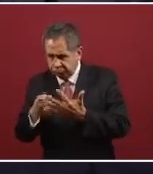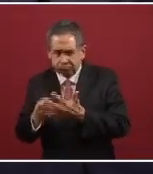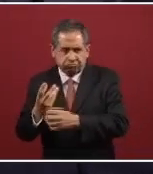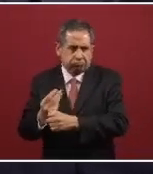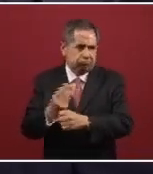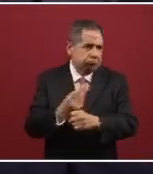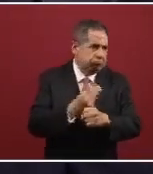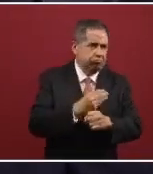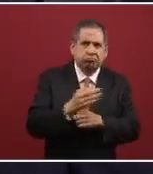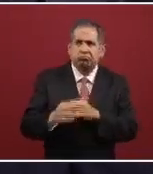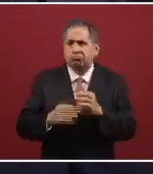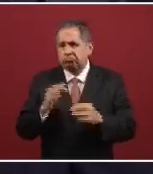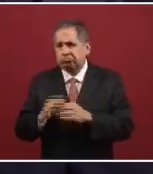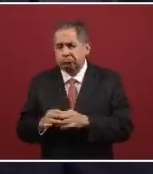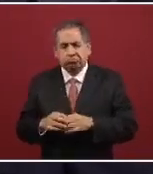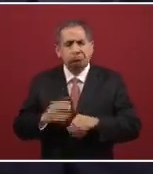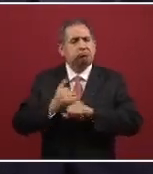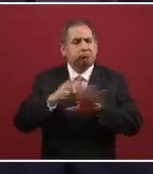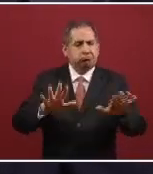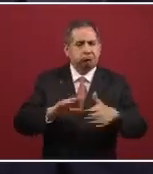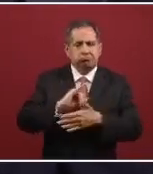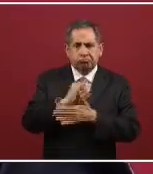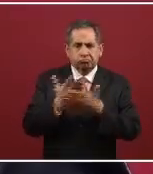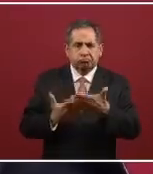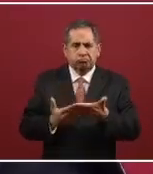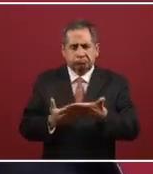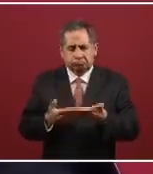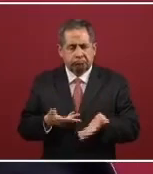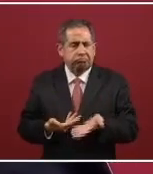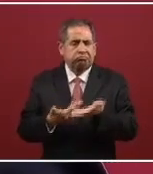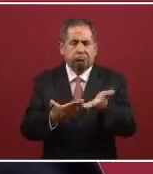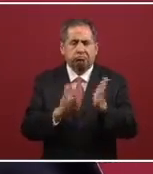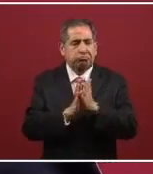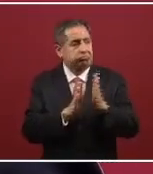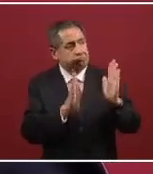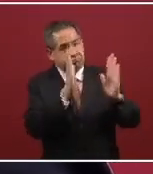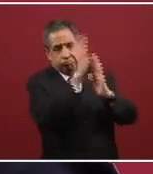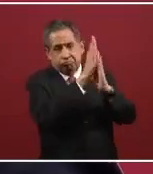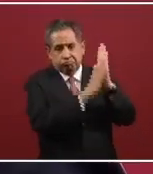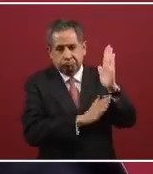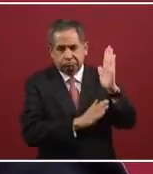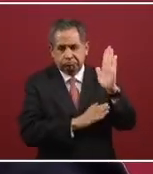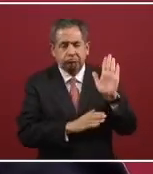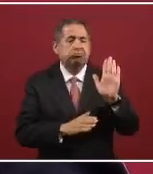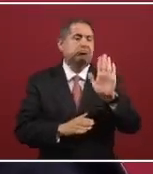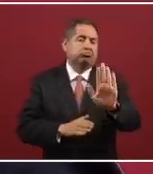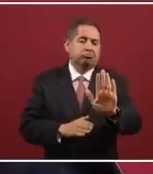Y este es nuestro programa.